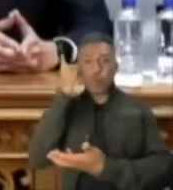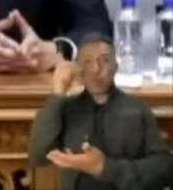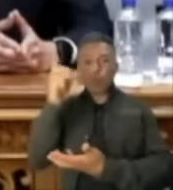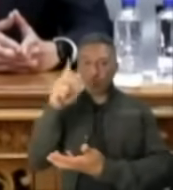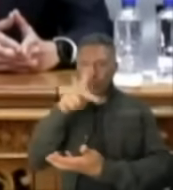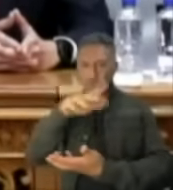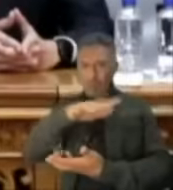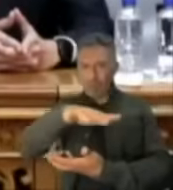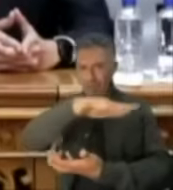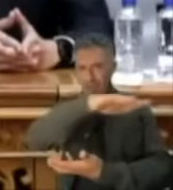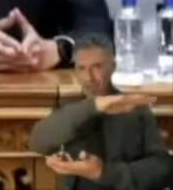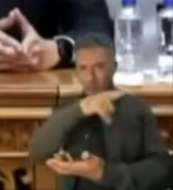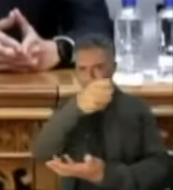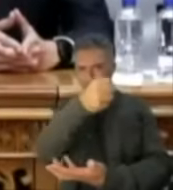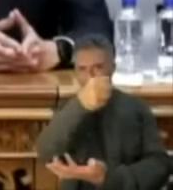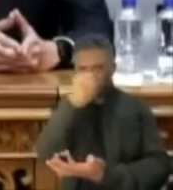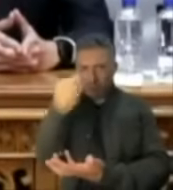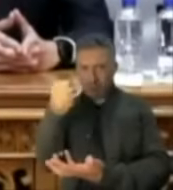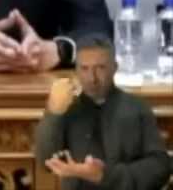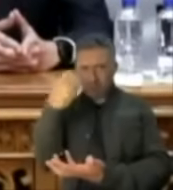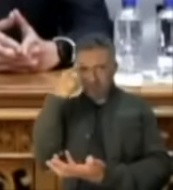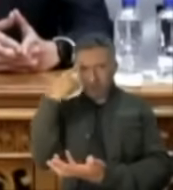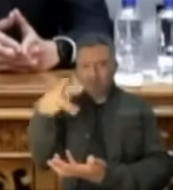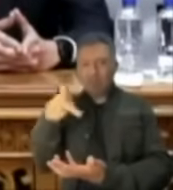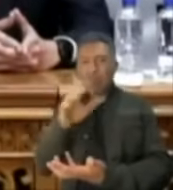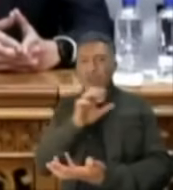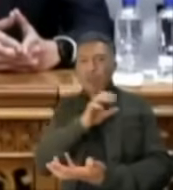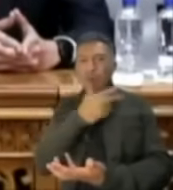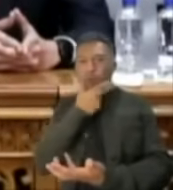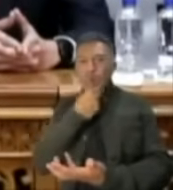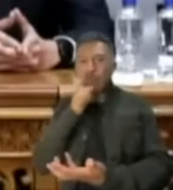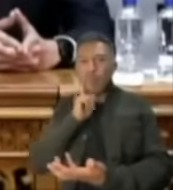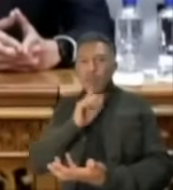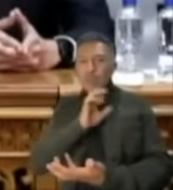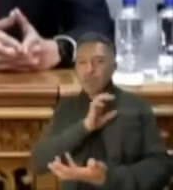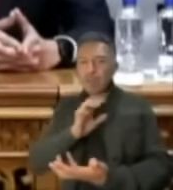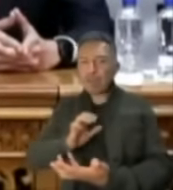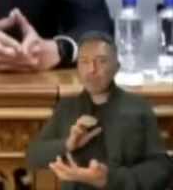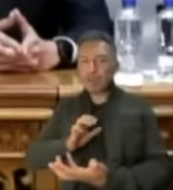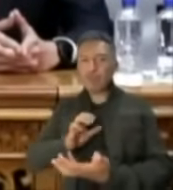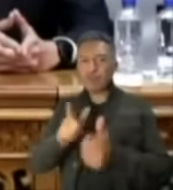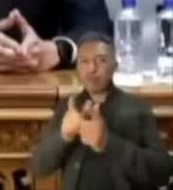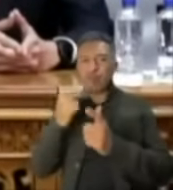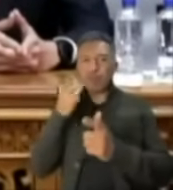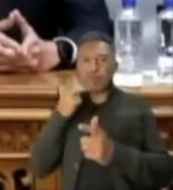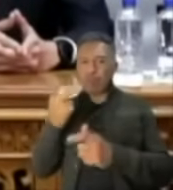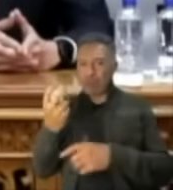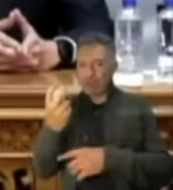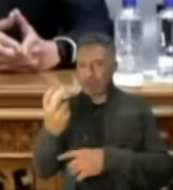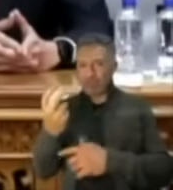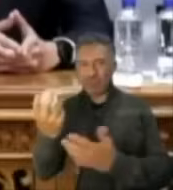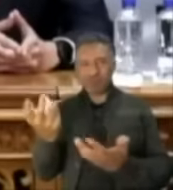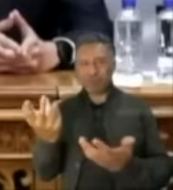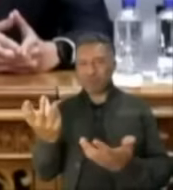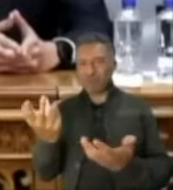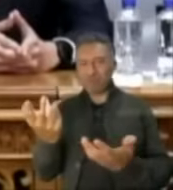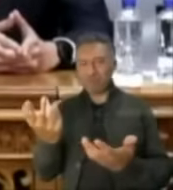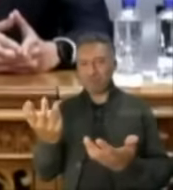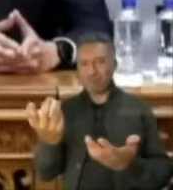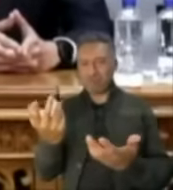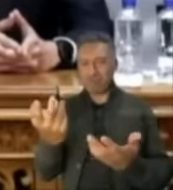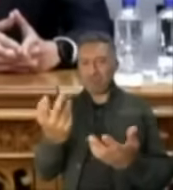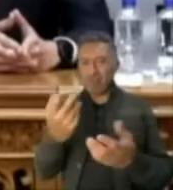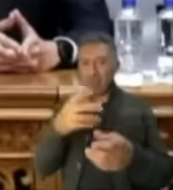favorecer a candidatos y a partidos? Eso es antidemocrático. ¿Qué